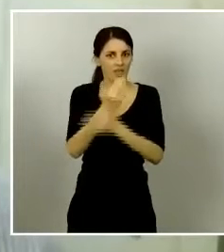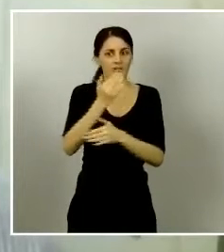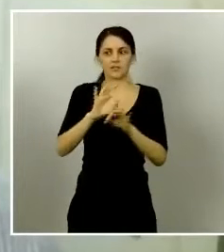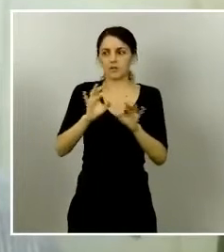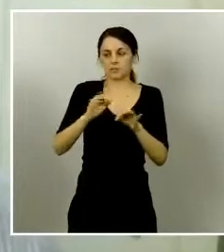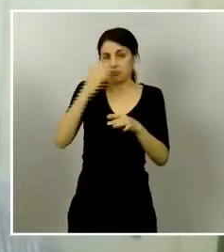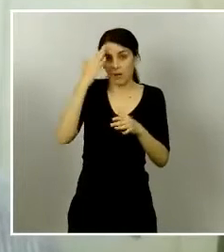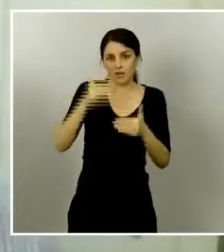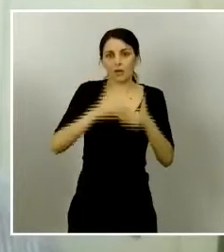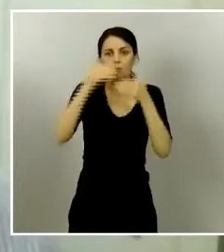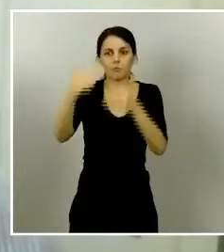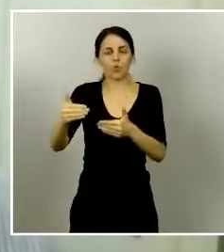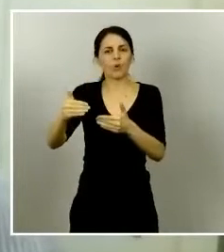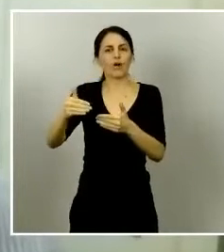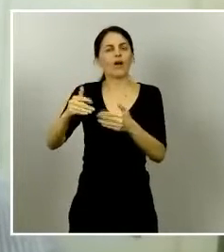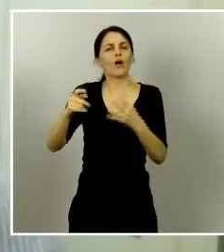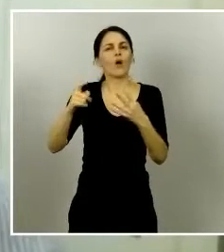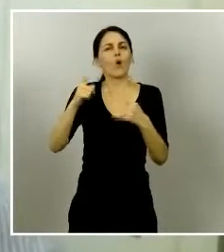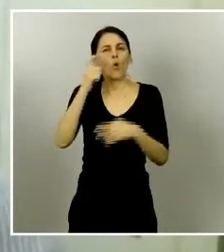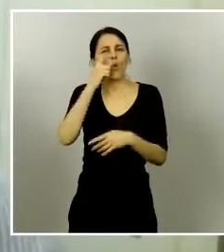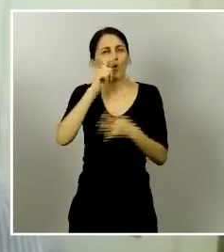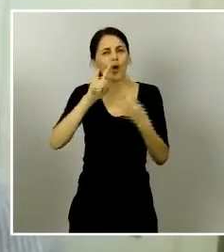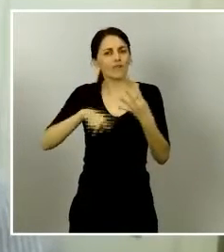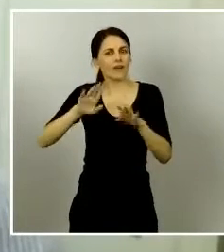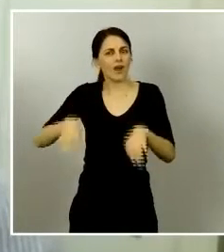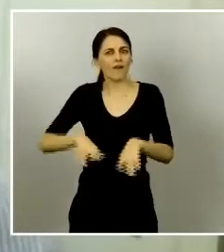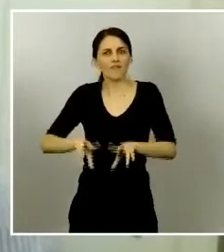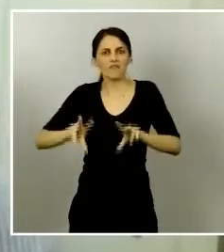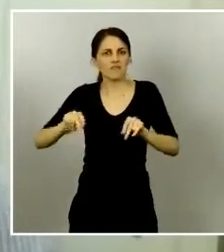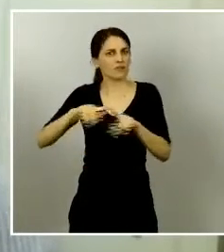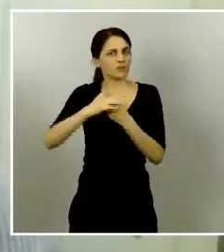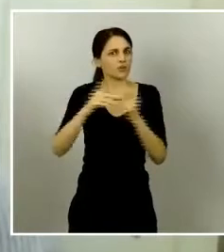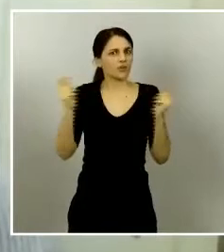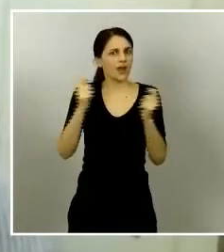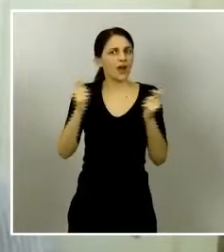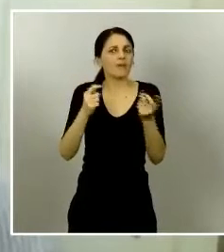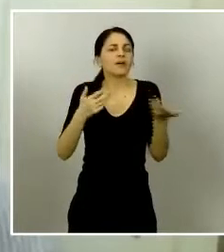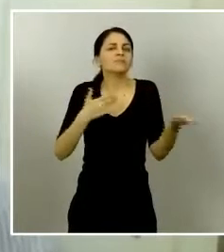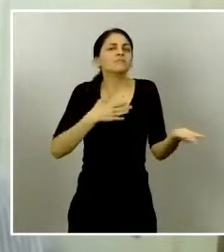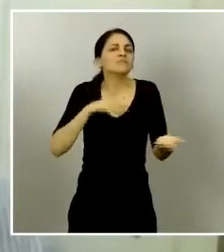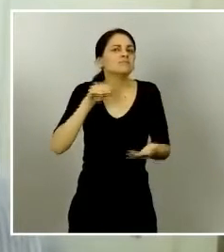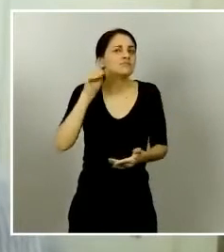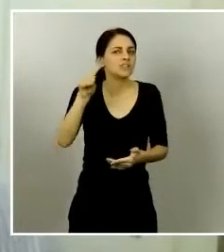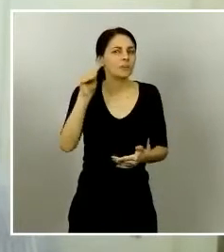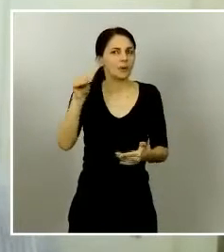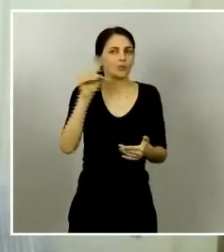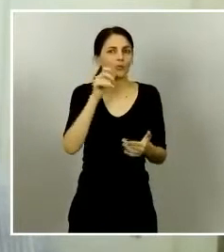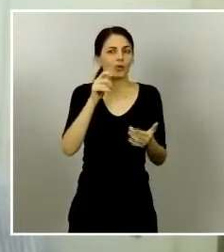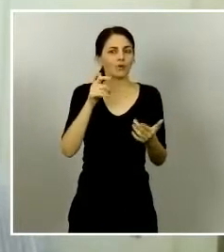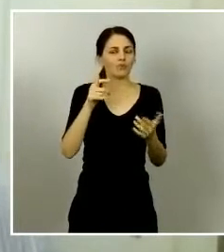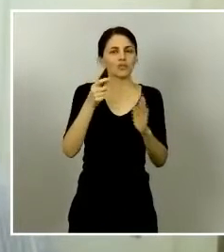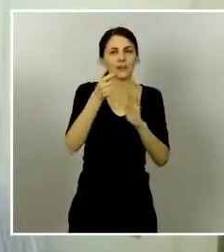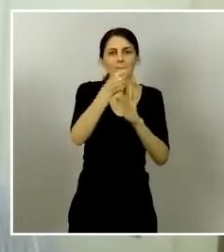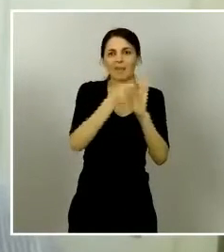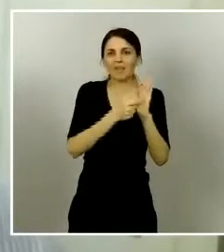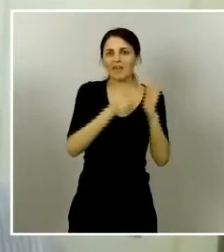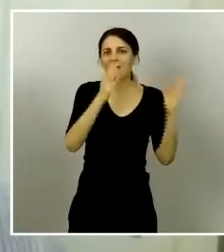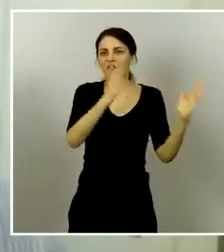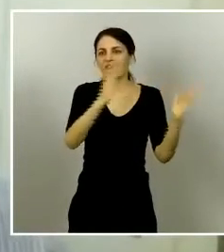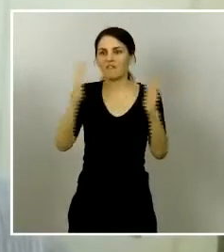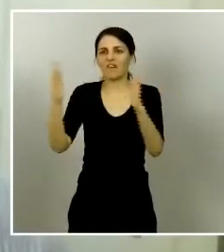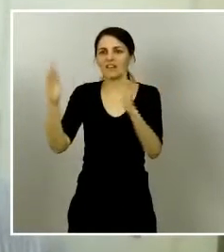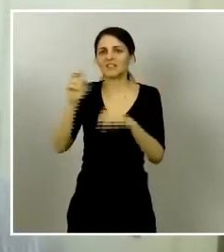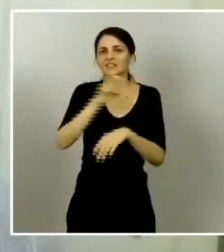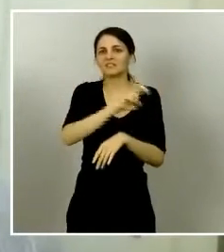no pedirla, o incluso que la pidan por 15 días y se acabe a finales de junio, si estas medidas se van a seguir limitando en julio,